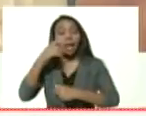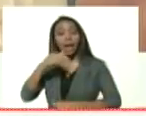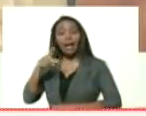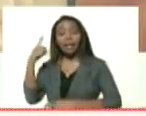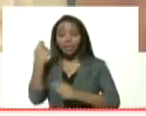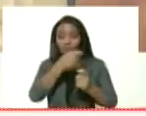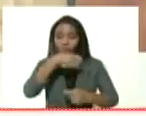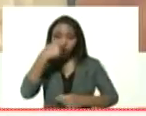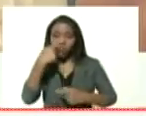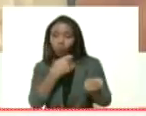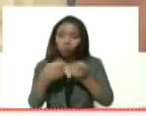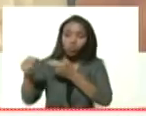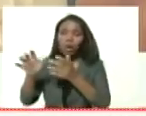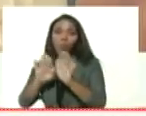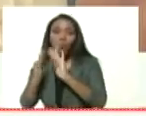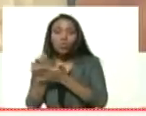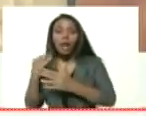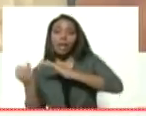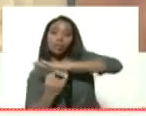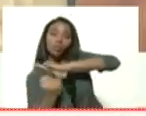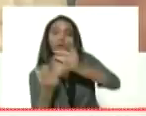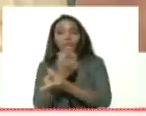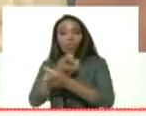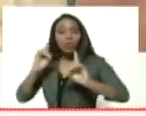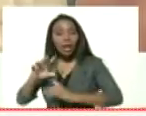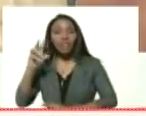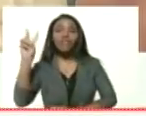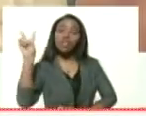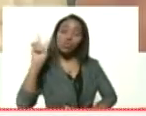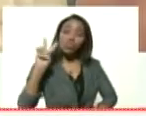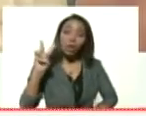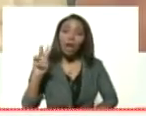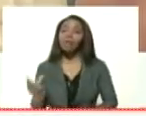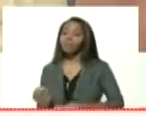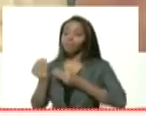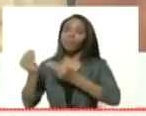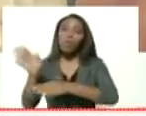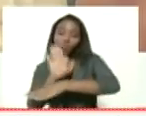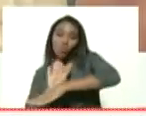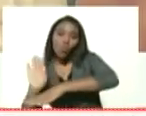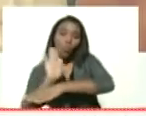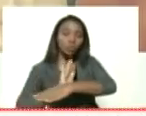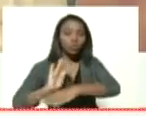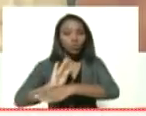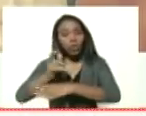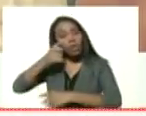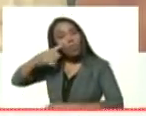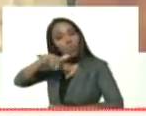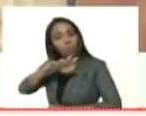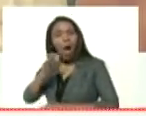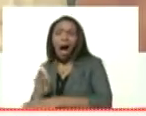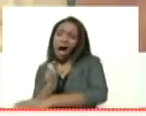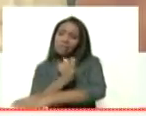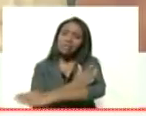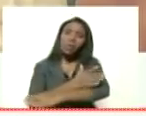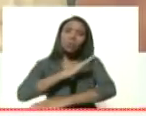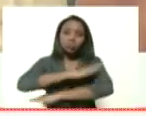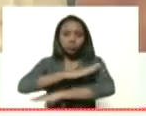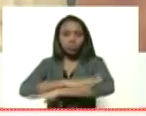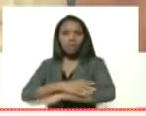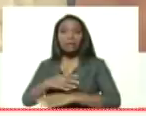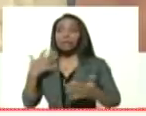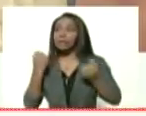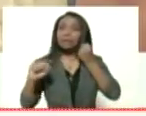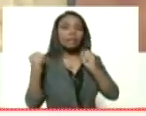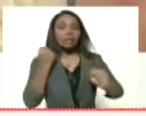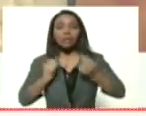el mundo. Las instituciones democráticas venezolanas garantizan la protección de su pueblo ante cualquier acción desesperada